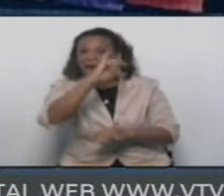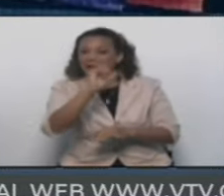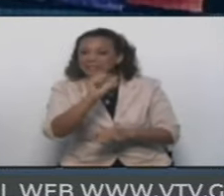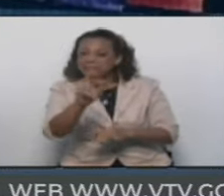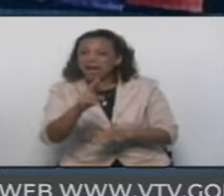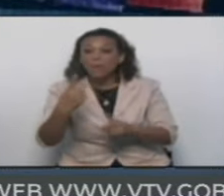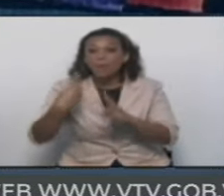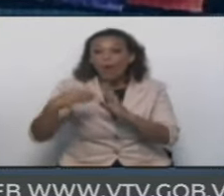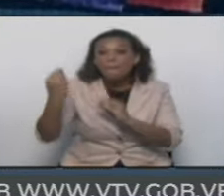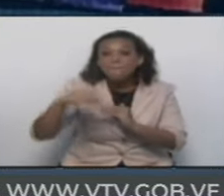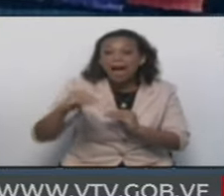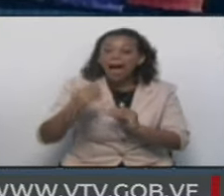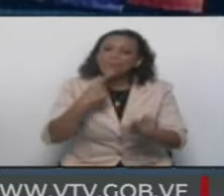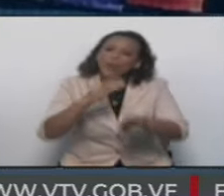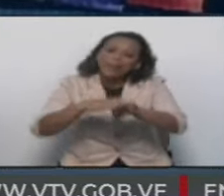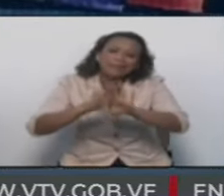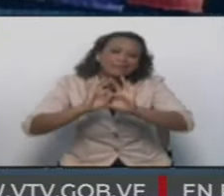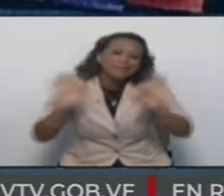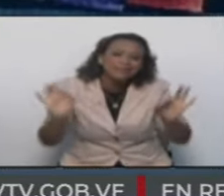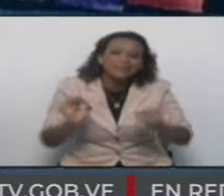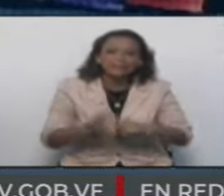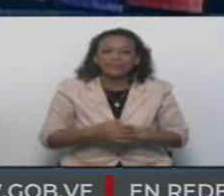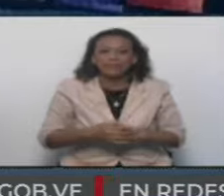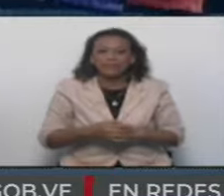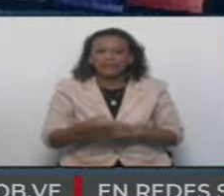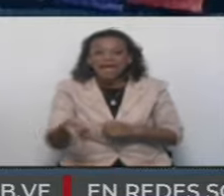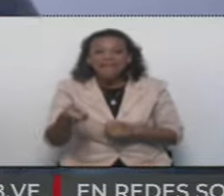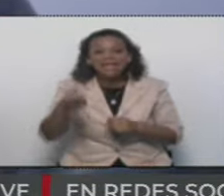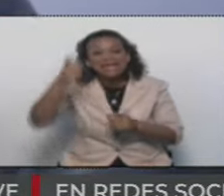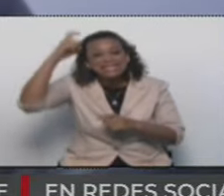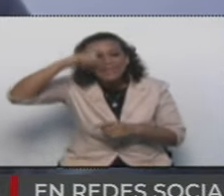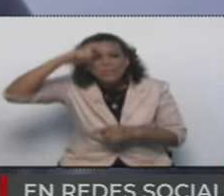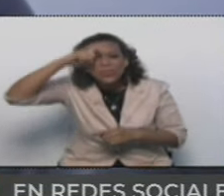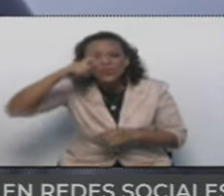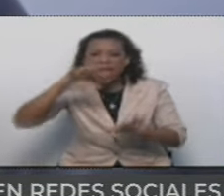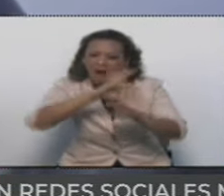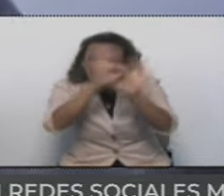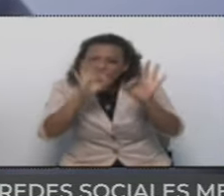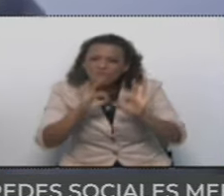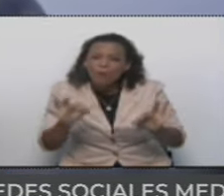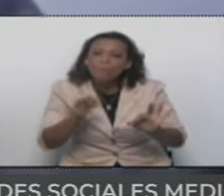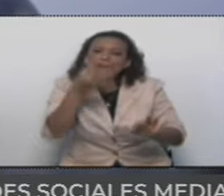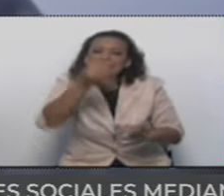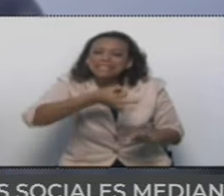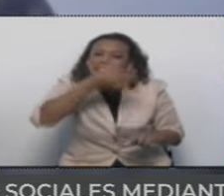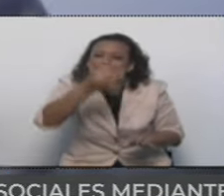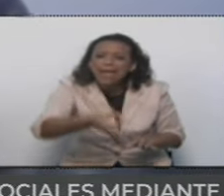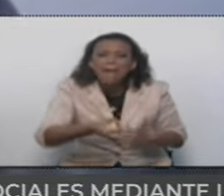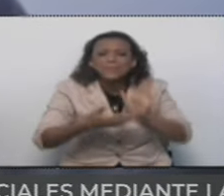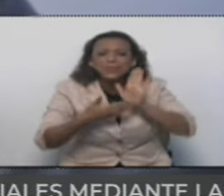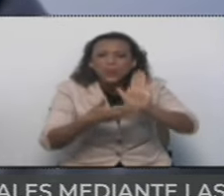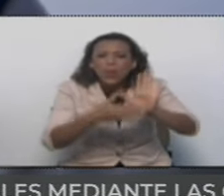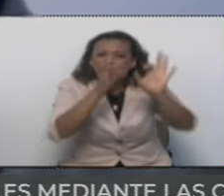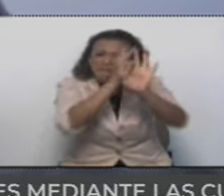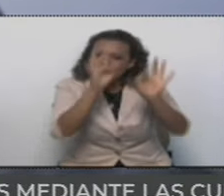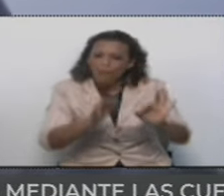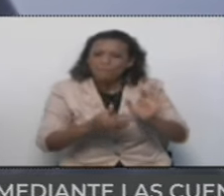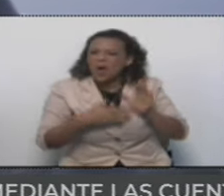por demás está decir que esa sabiduría siempre se presenta de la mejor